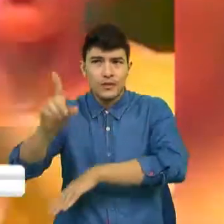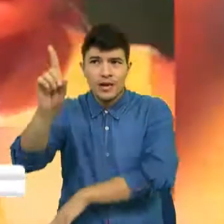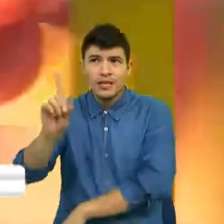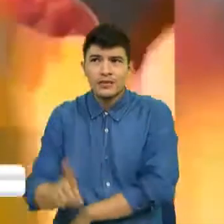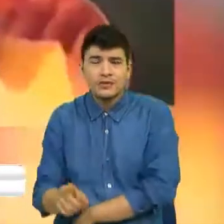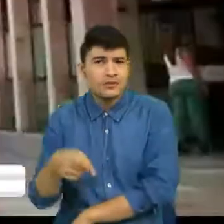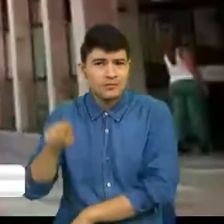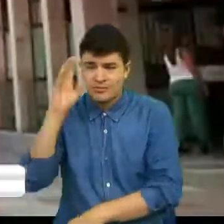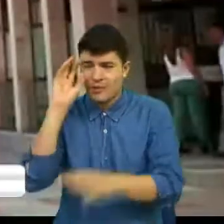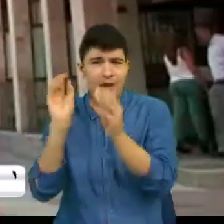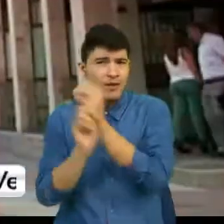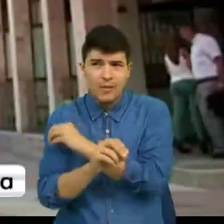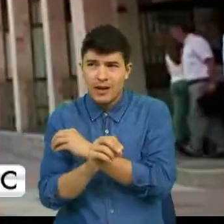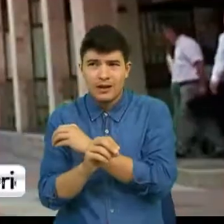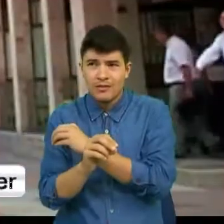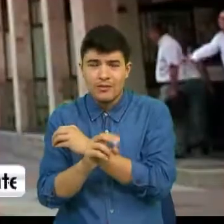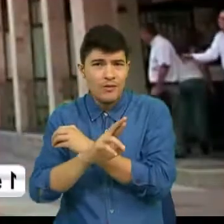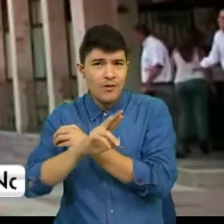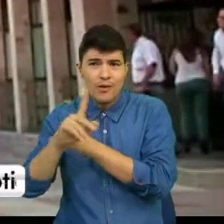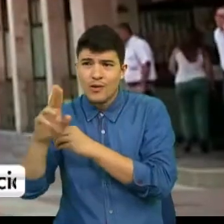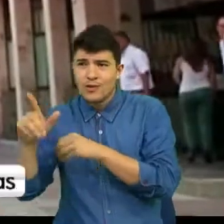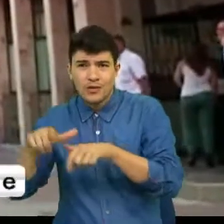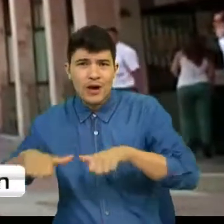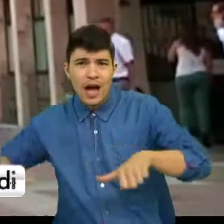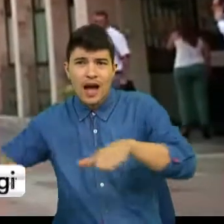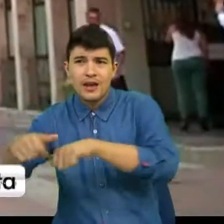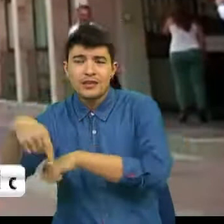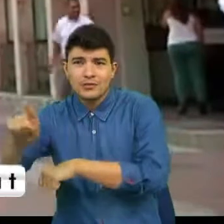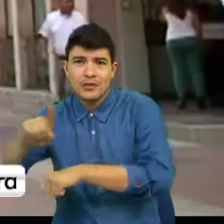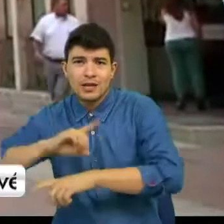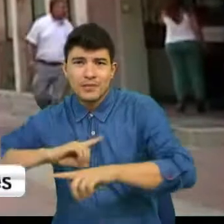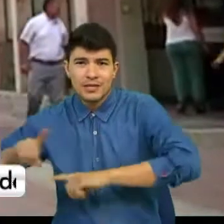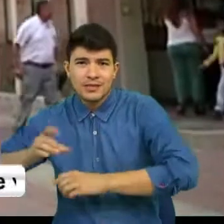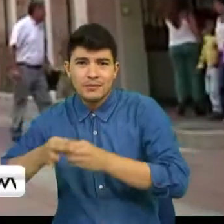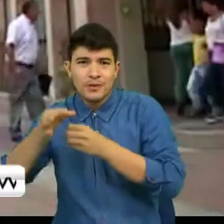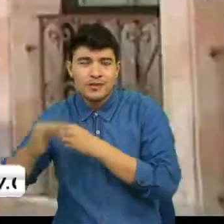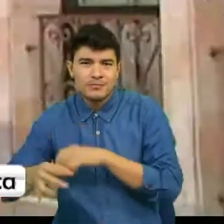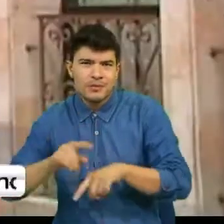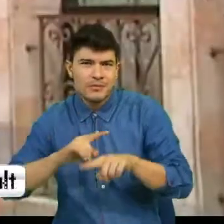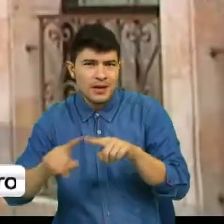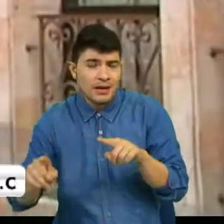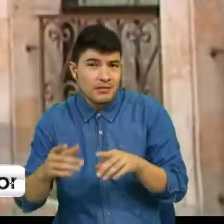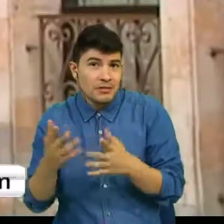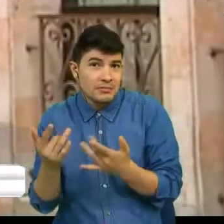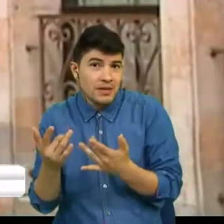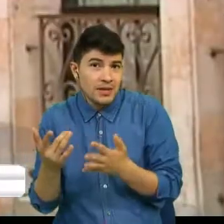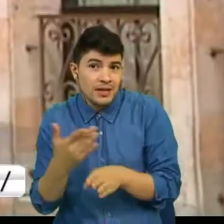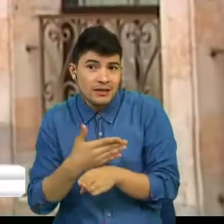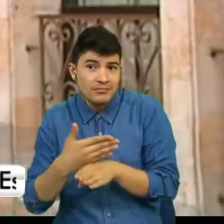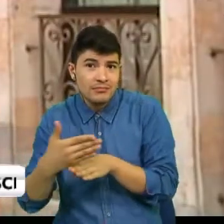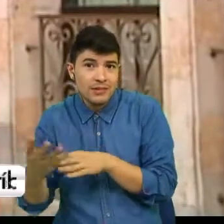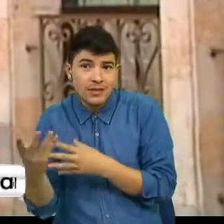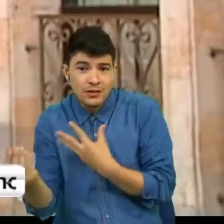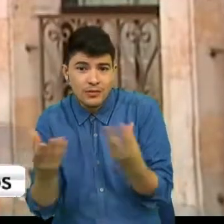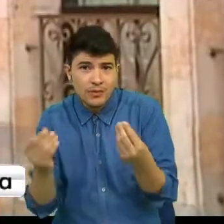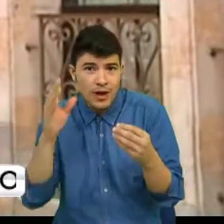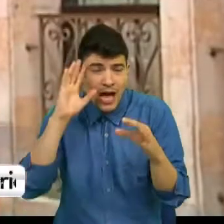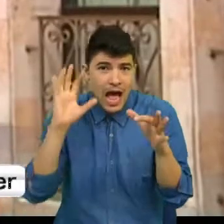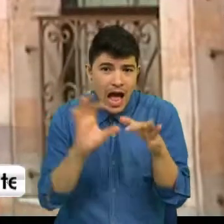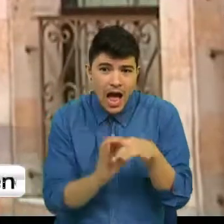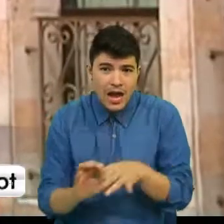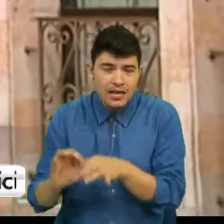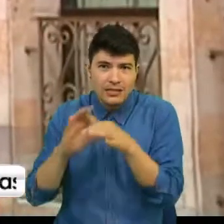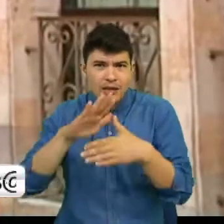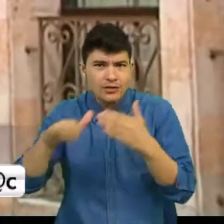no está de acuerdo otro sector de esta administración municipal. Pero mientras se definen las coaliciones y las alianzas, toda